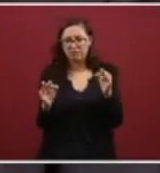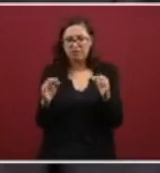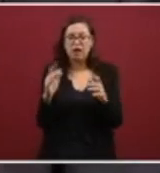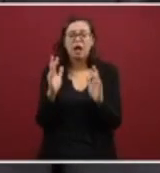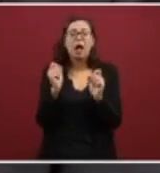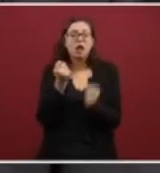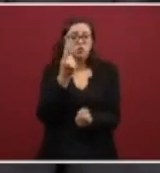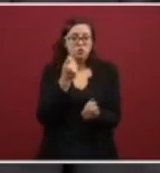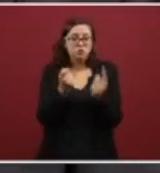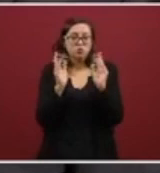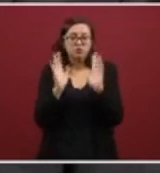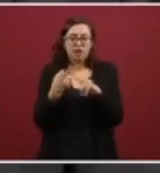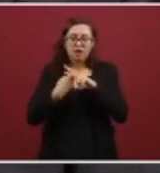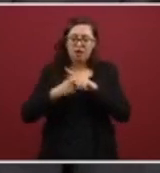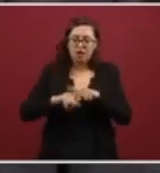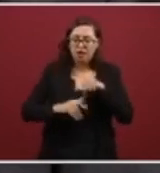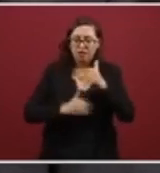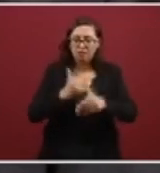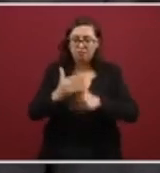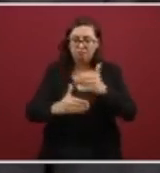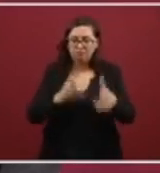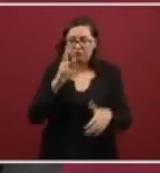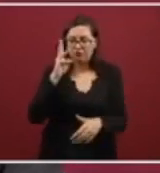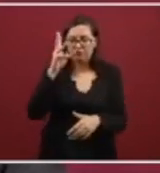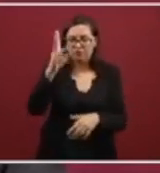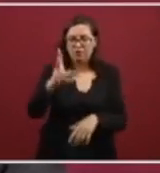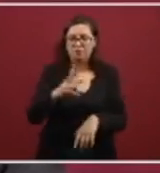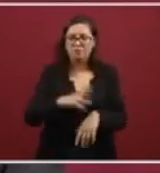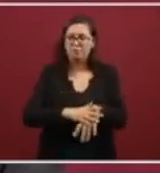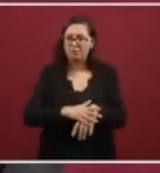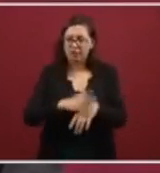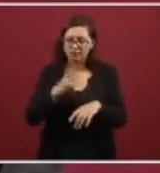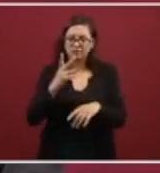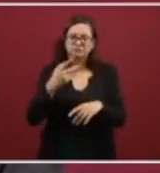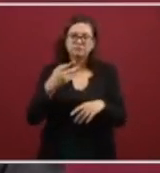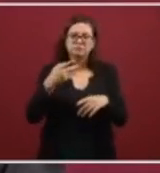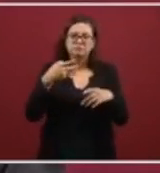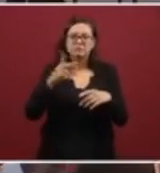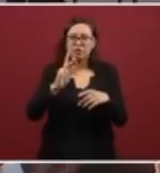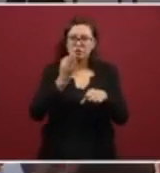venir, aunque el énfasis principal será la frontera sur. ¿En